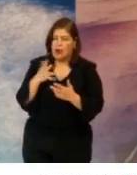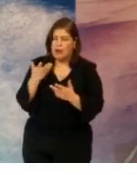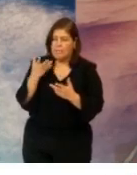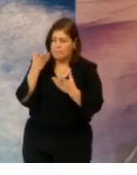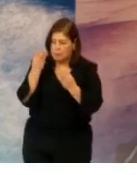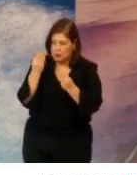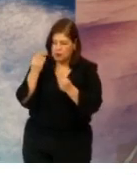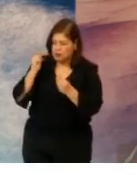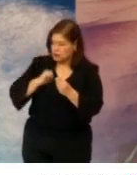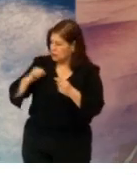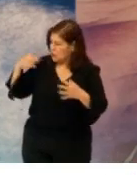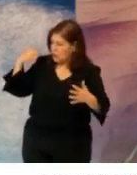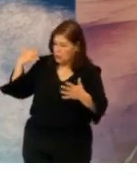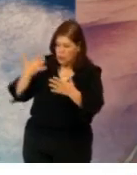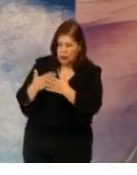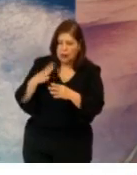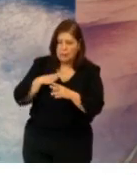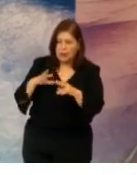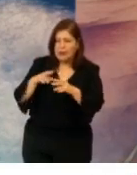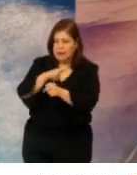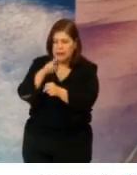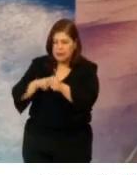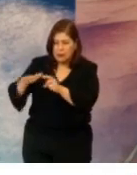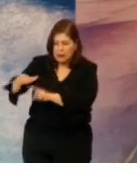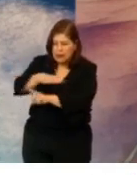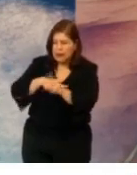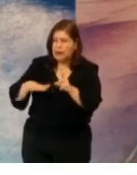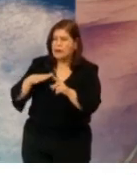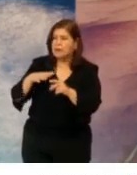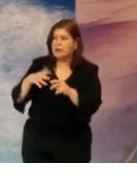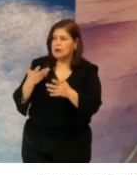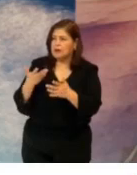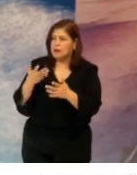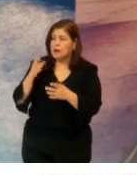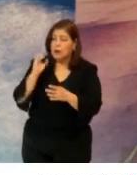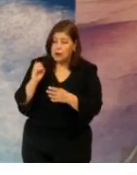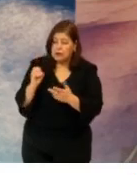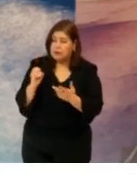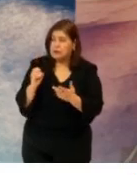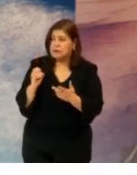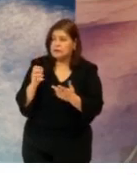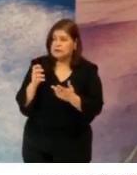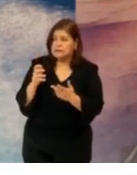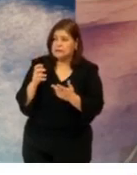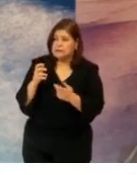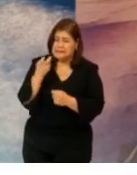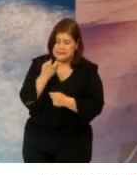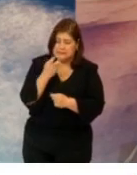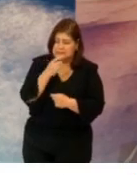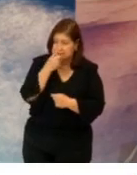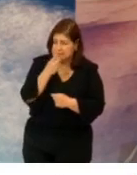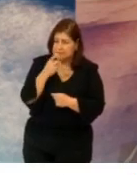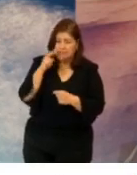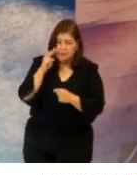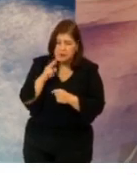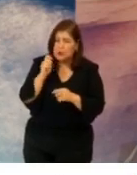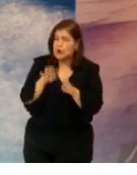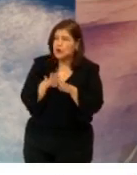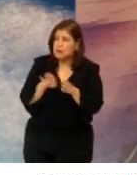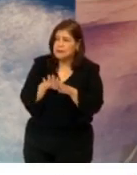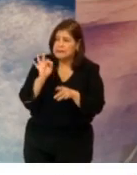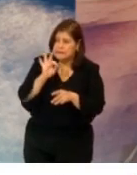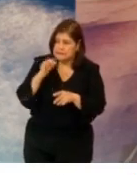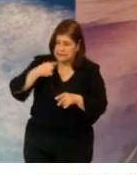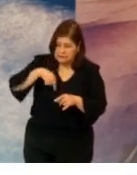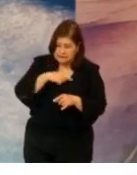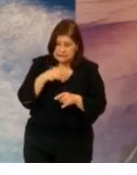muchos ciclos de la naturaleza que también nos impactan directamente? O es esto, ¿no? Es ver cómo ven ustedes si